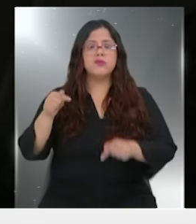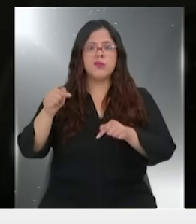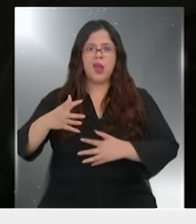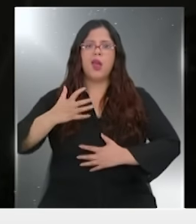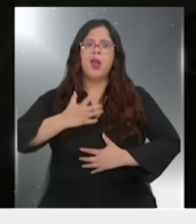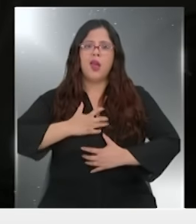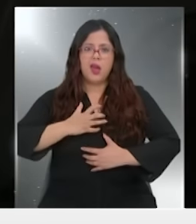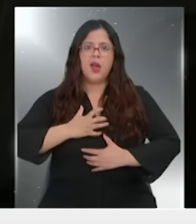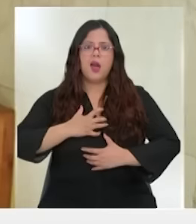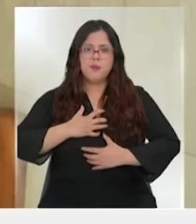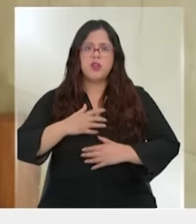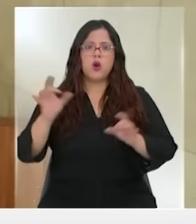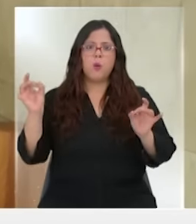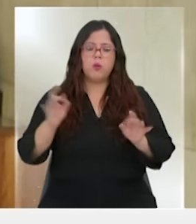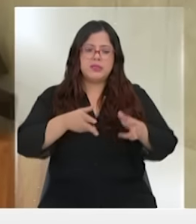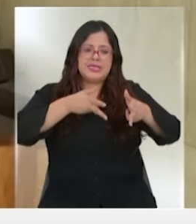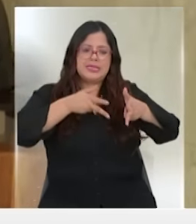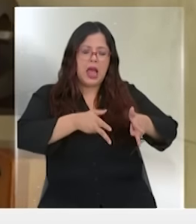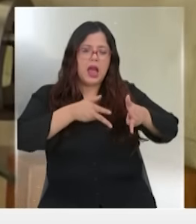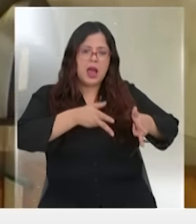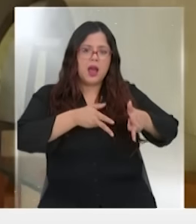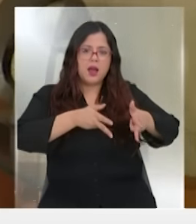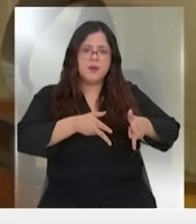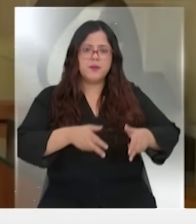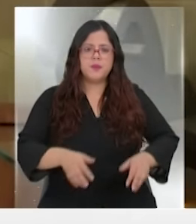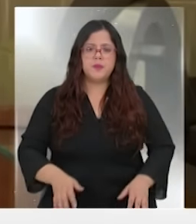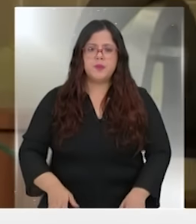temor de ser extorsionado.